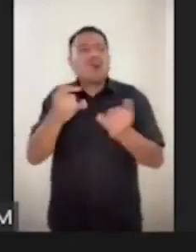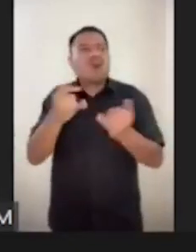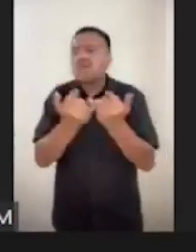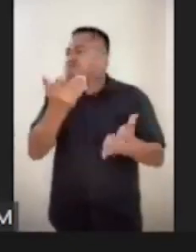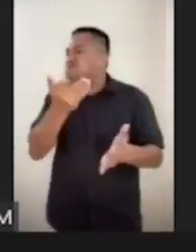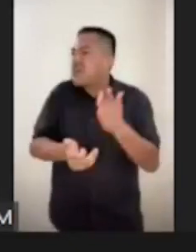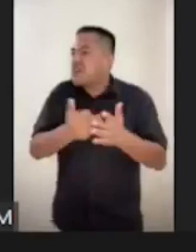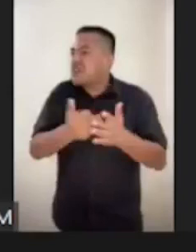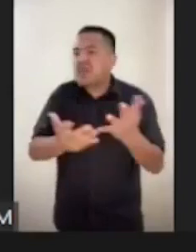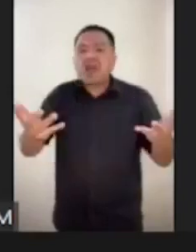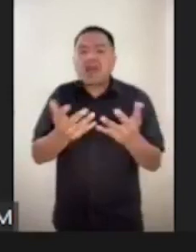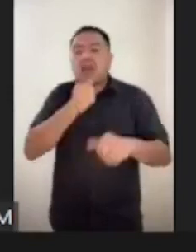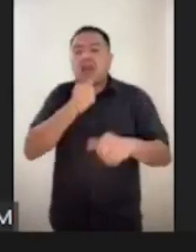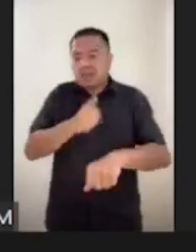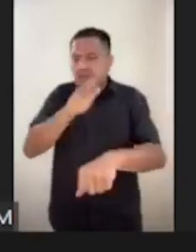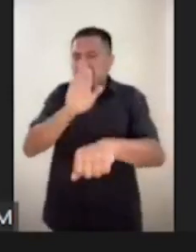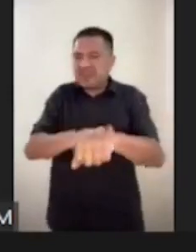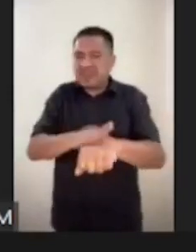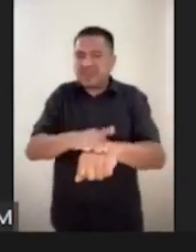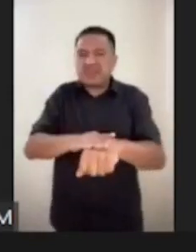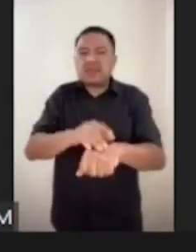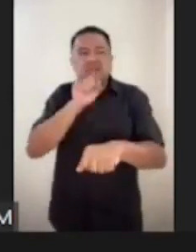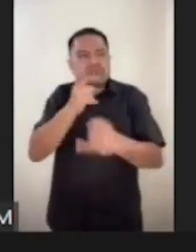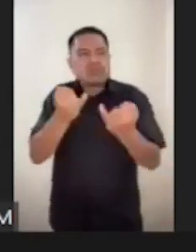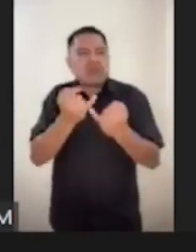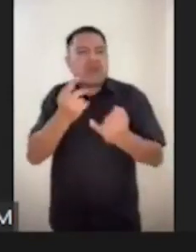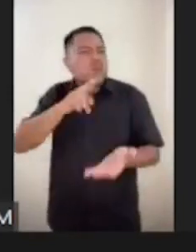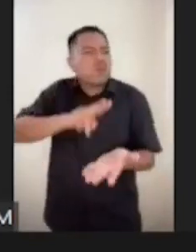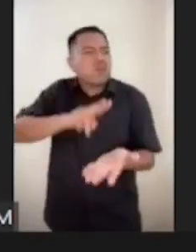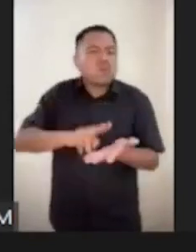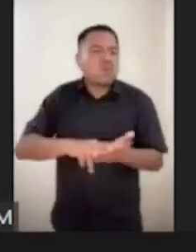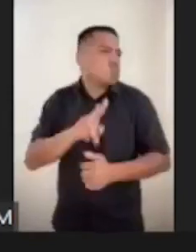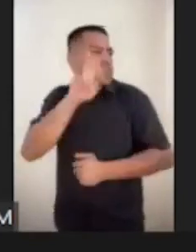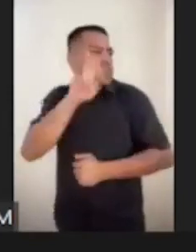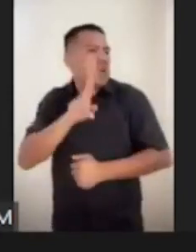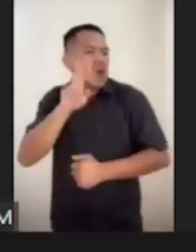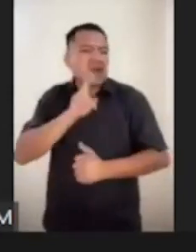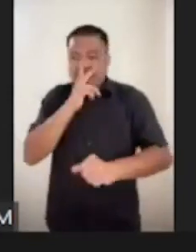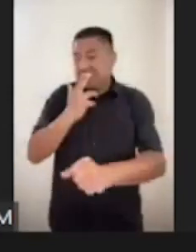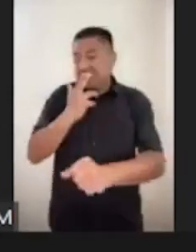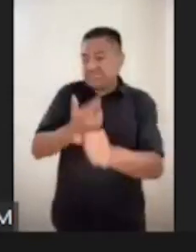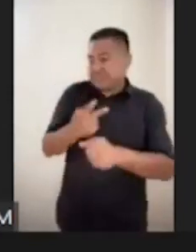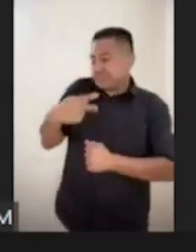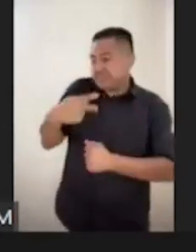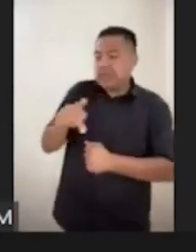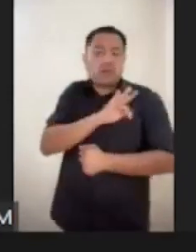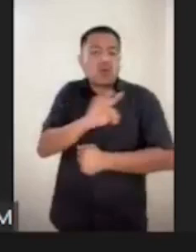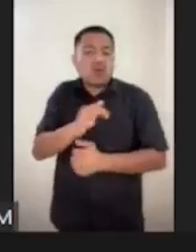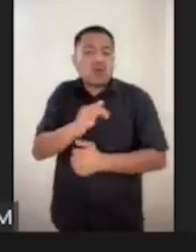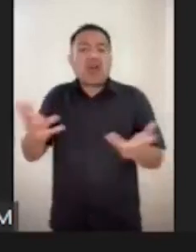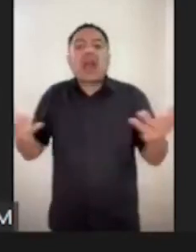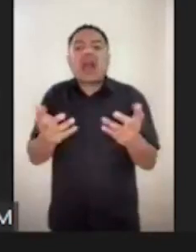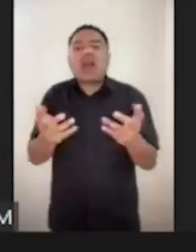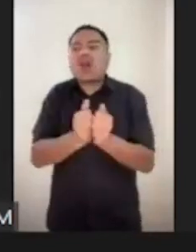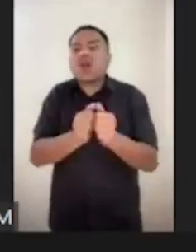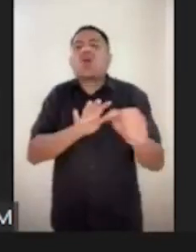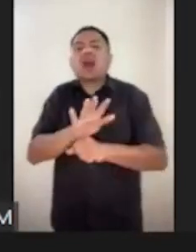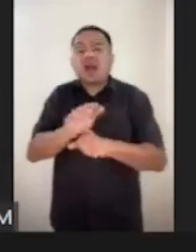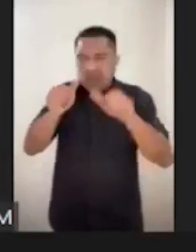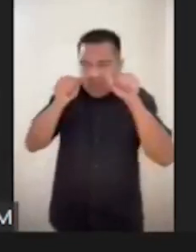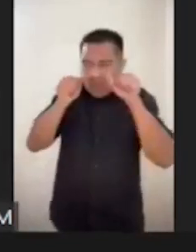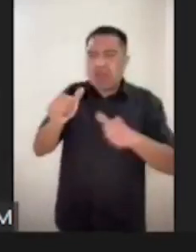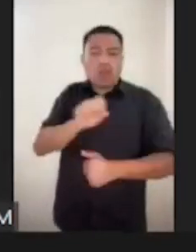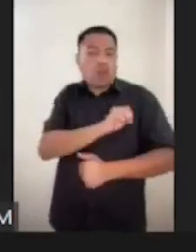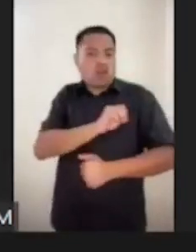demanda no se advierte manifestación, indicio o prueba en el sentido de que la parte actuara hubiera realizado actos tendientes a cumplir con dicha